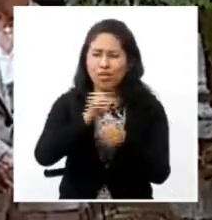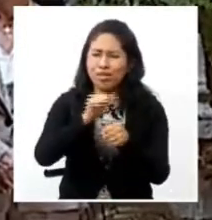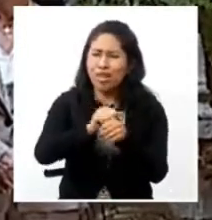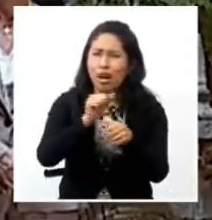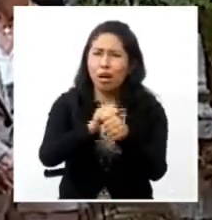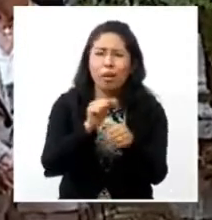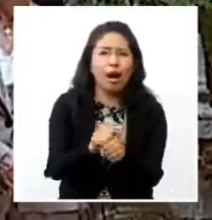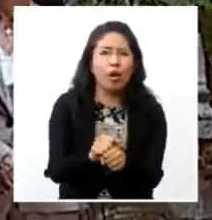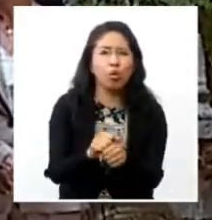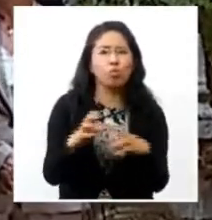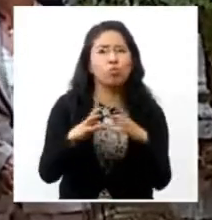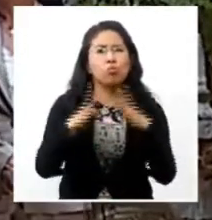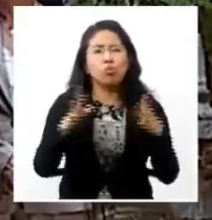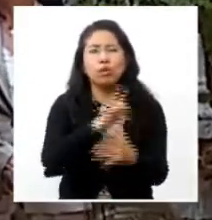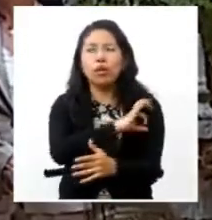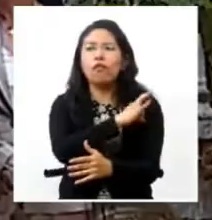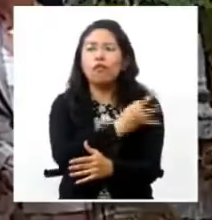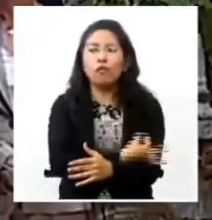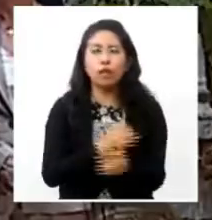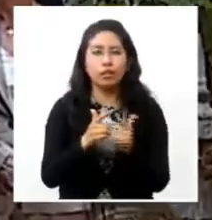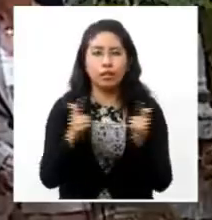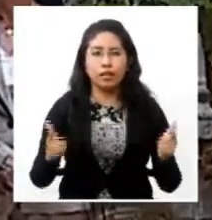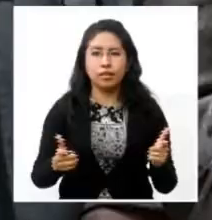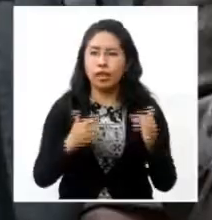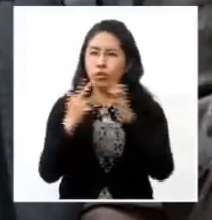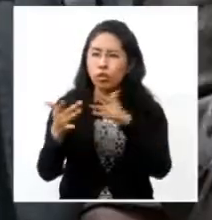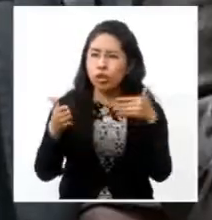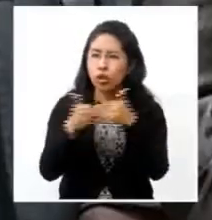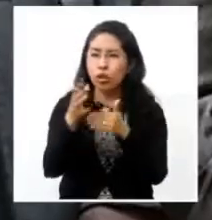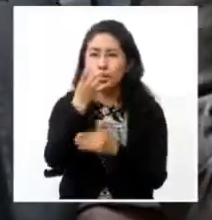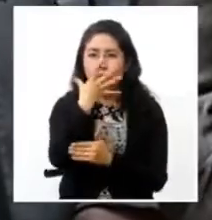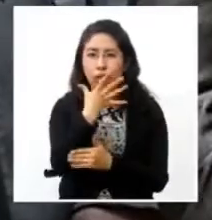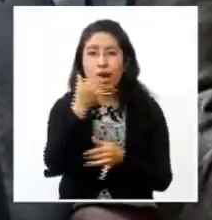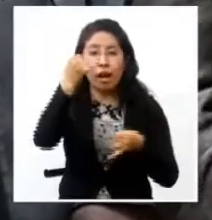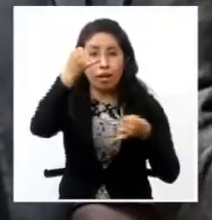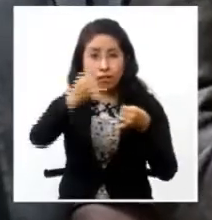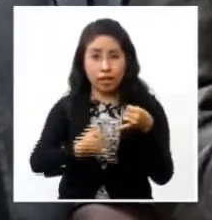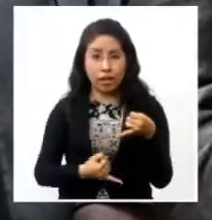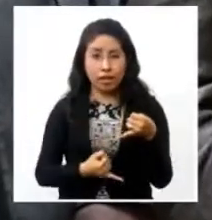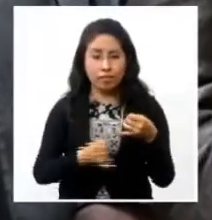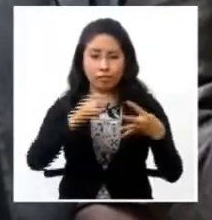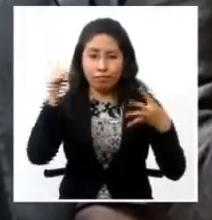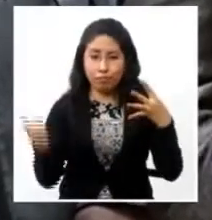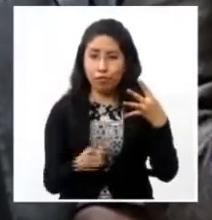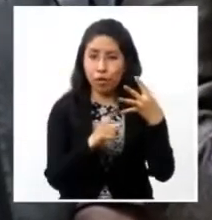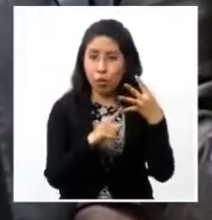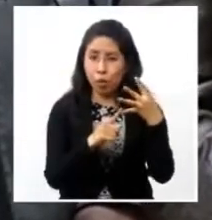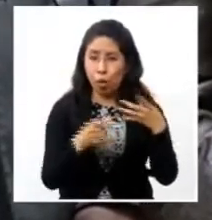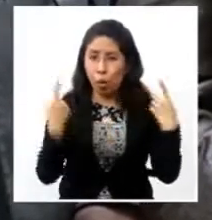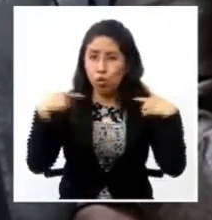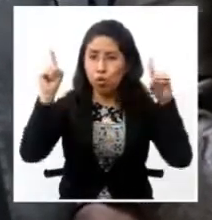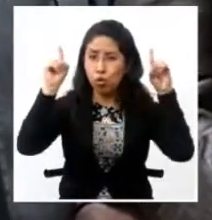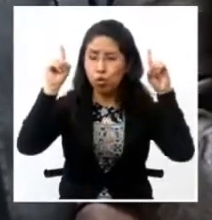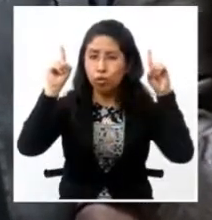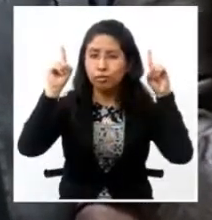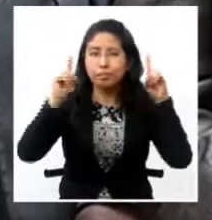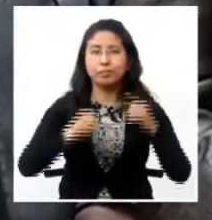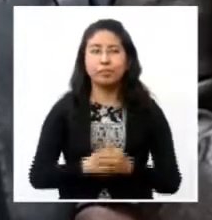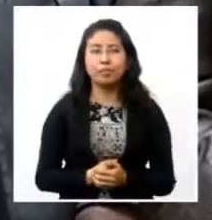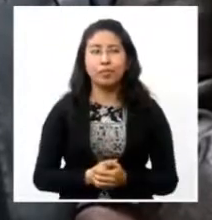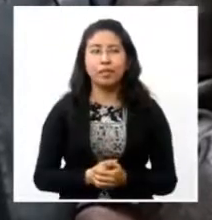en décadas en la lucha contra las drogas. Finalmente, el cuarto logro de esta gestión fue